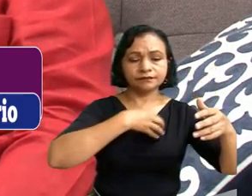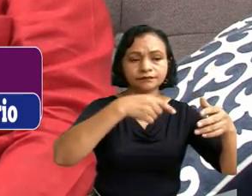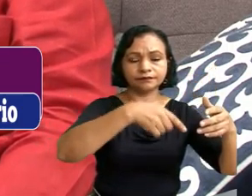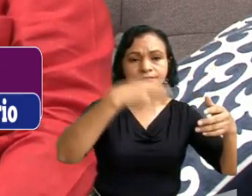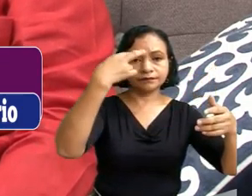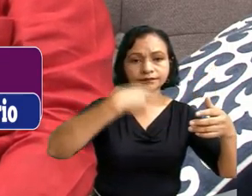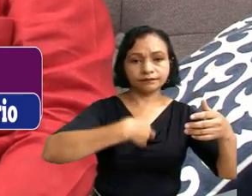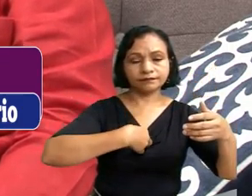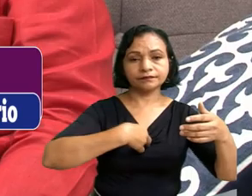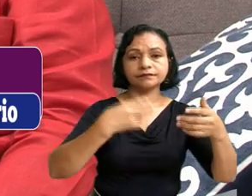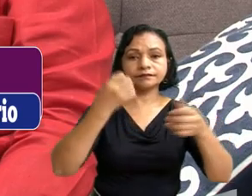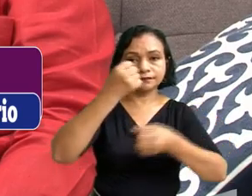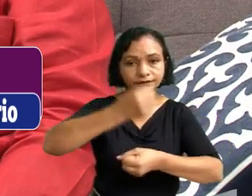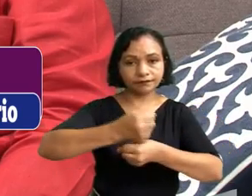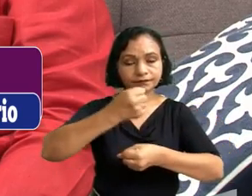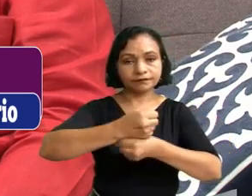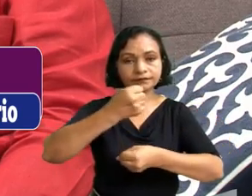trabajando